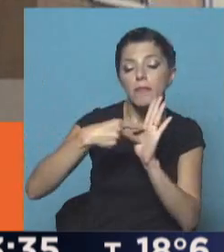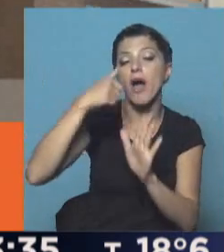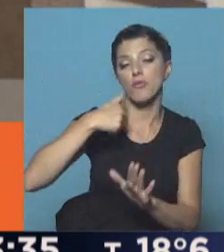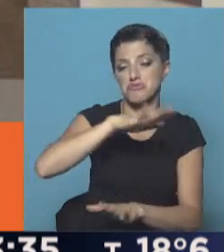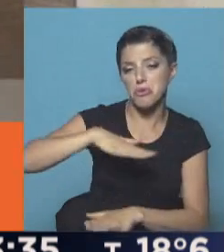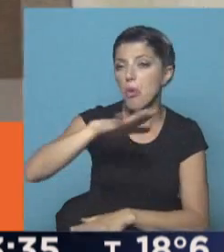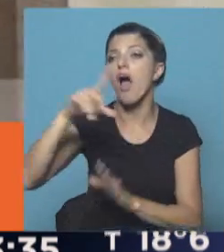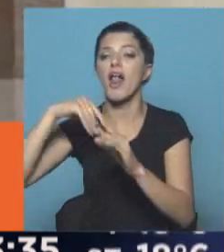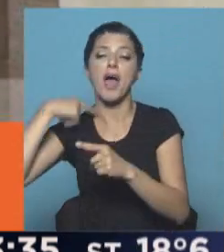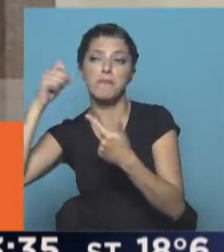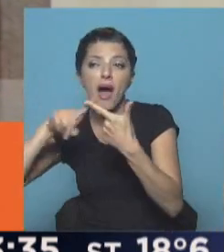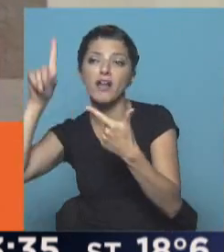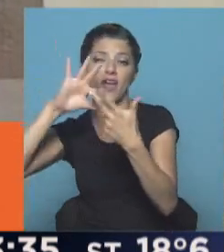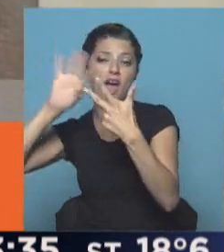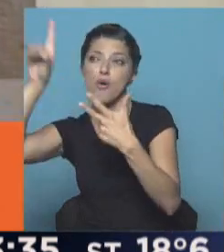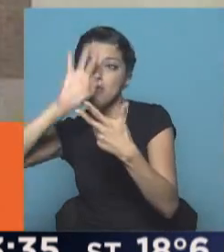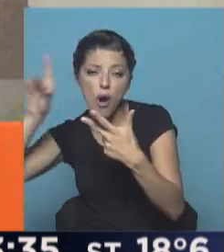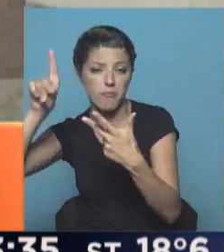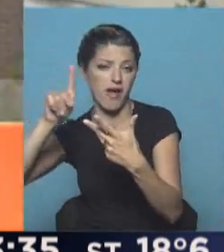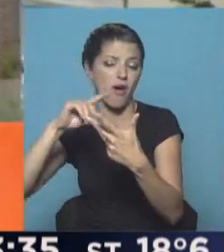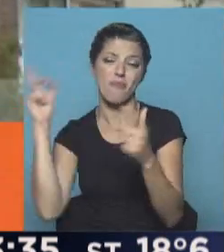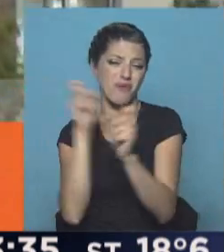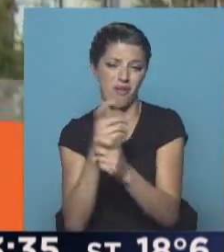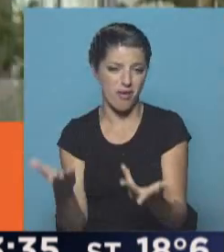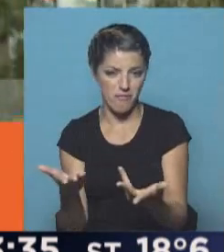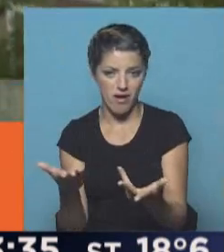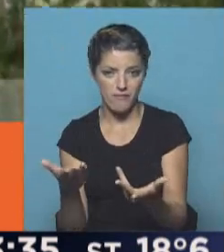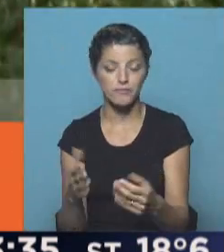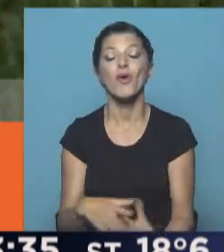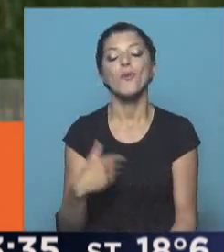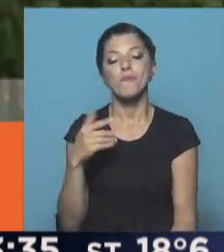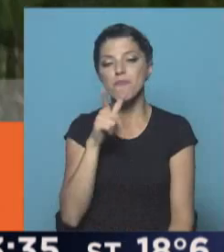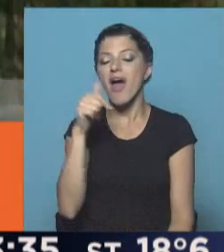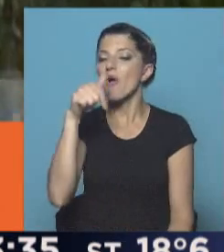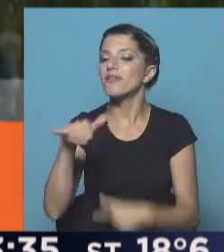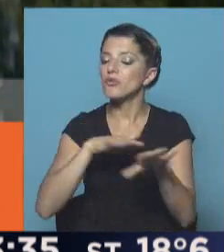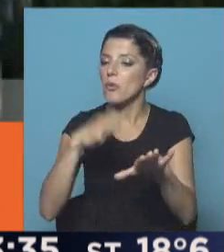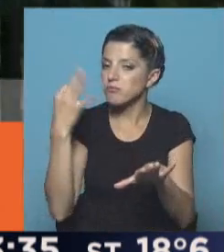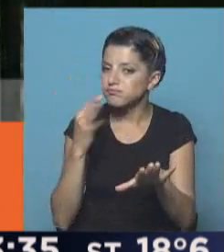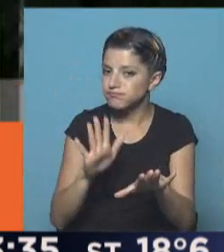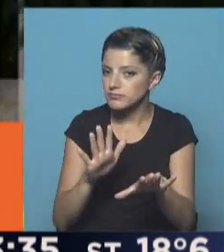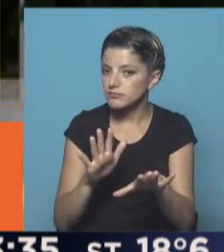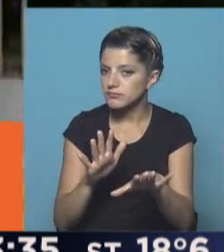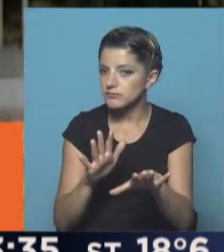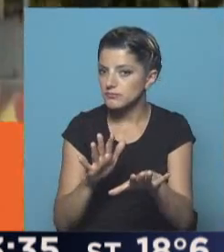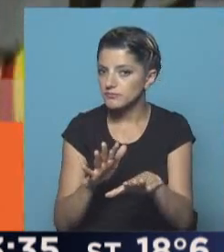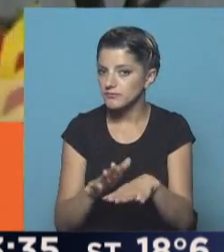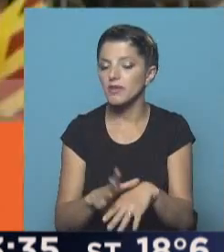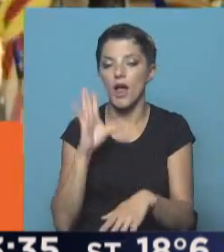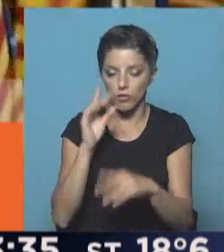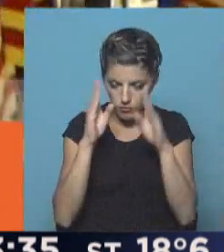Europa. Yo creo que estamos ante una realidad tozuda, absolutamente